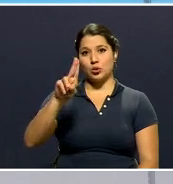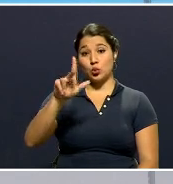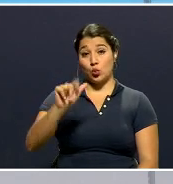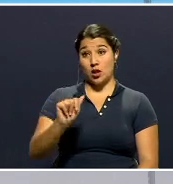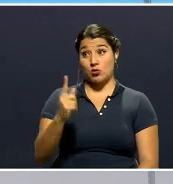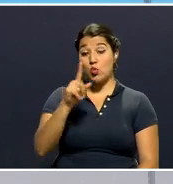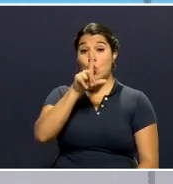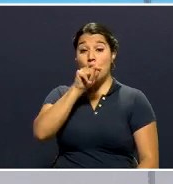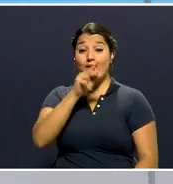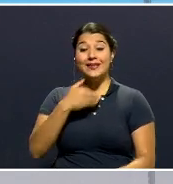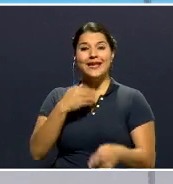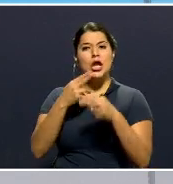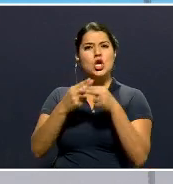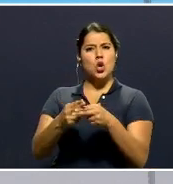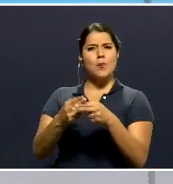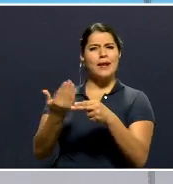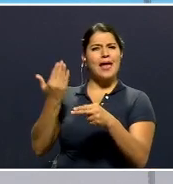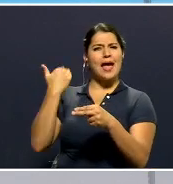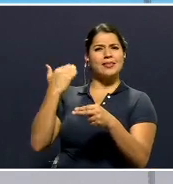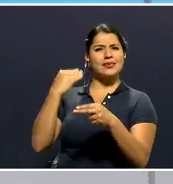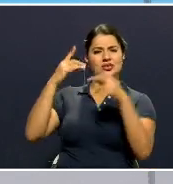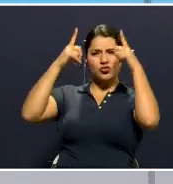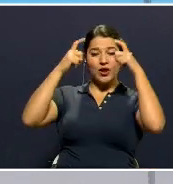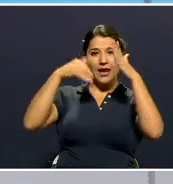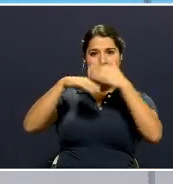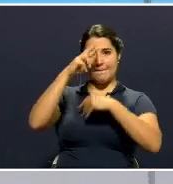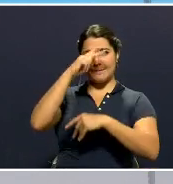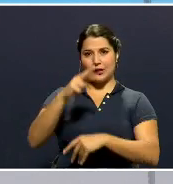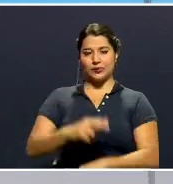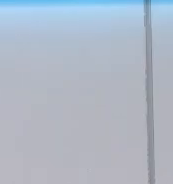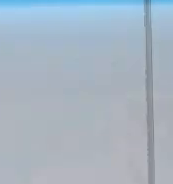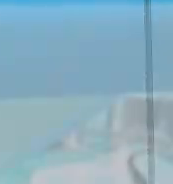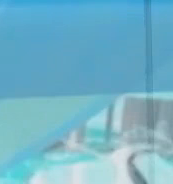de un antiguo emperador mexicano.